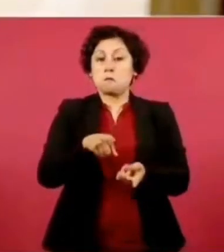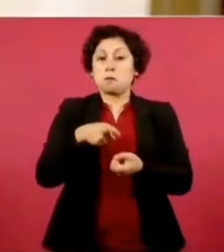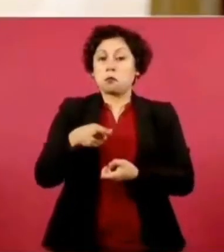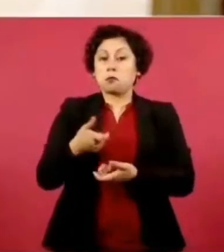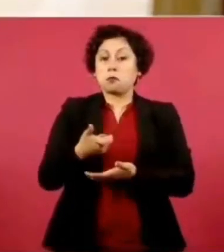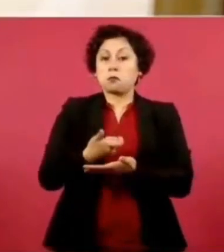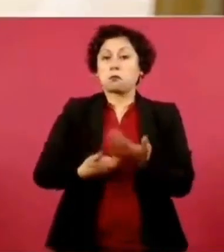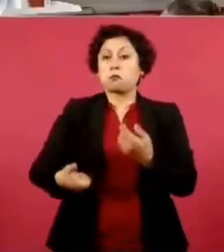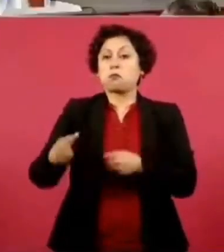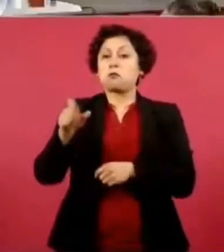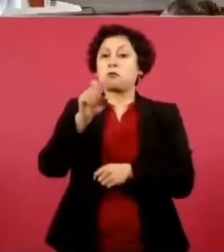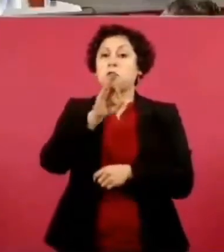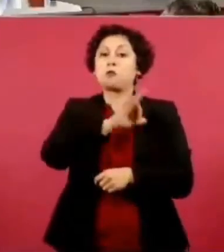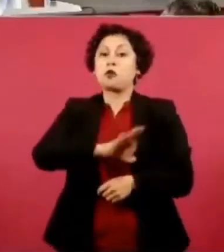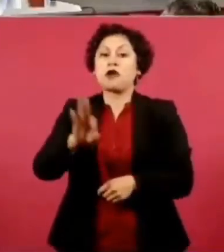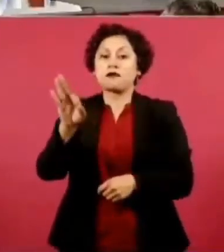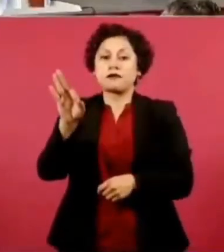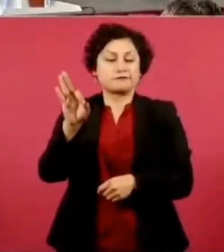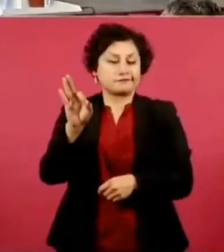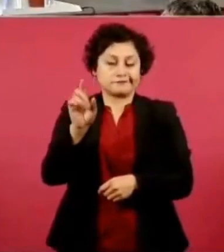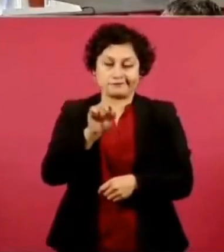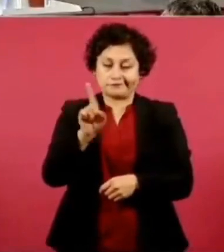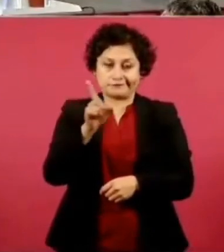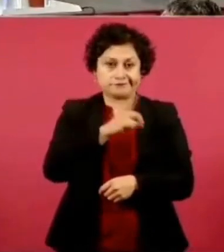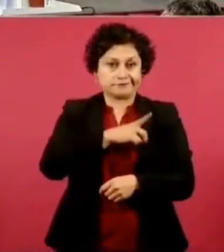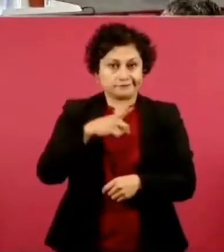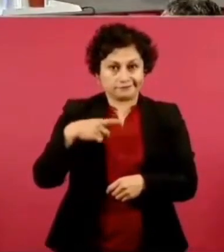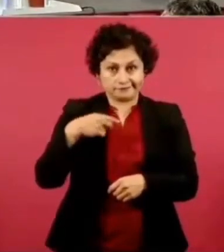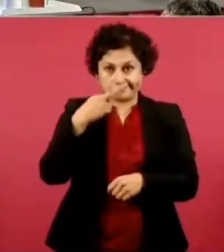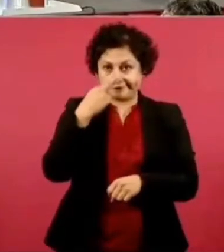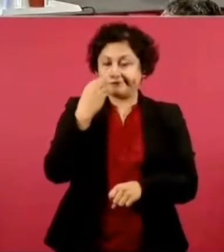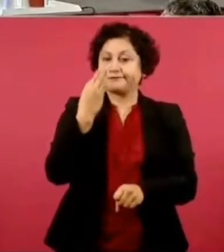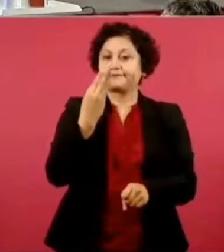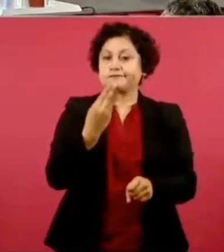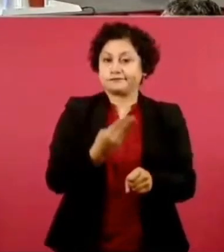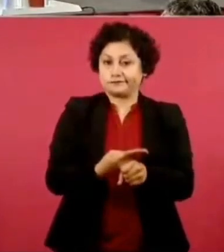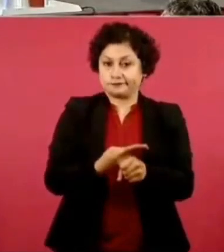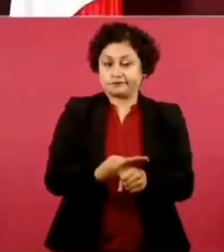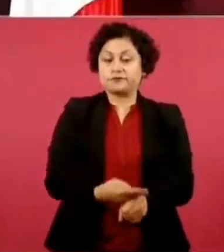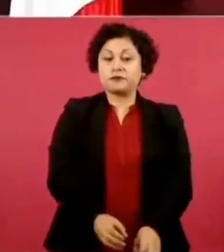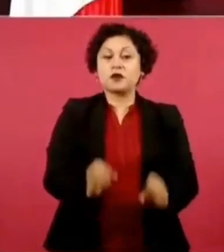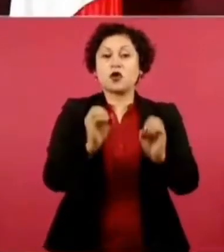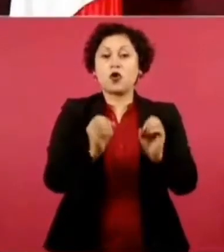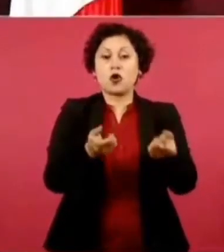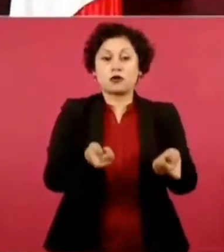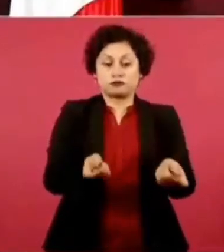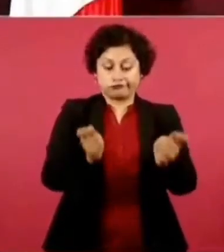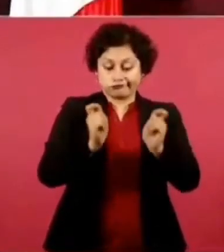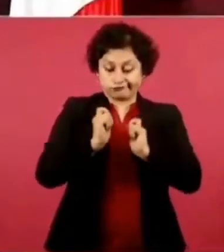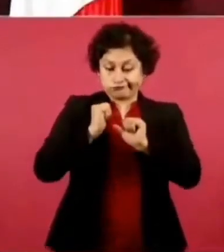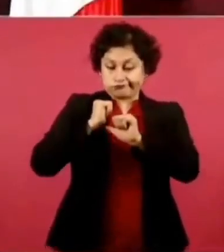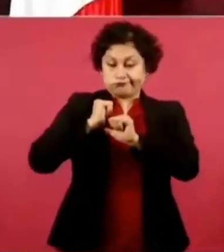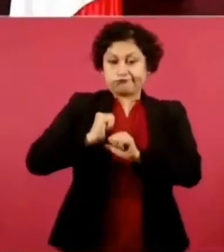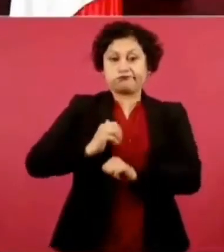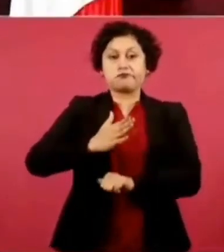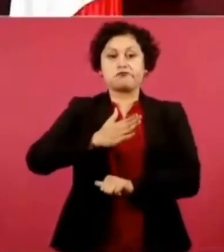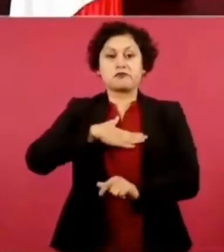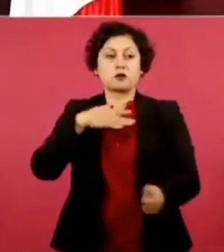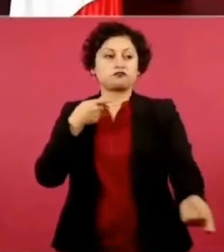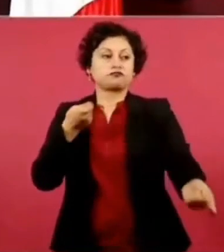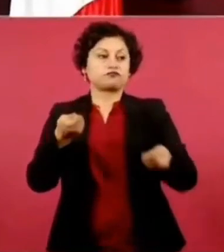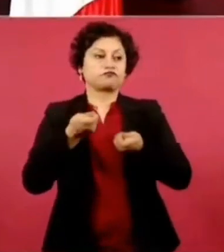no pueden gobernar a impulsos de una voluntad caprichosa, sino